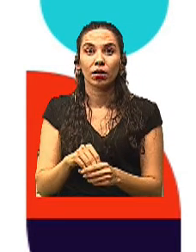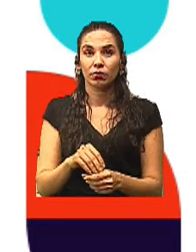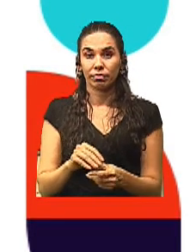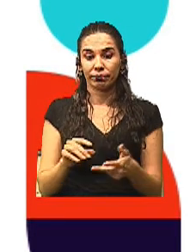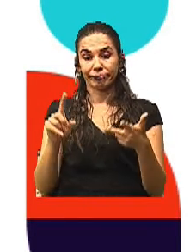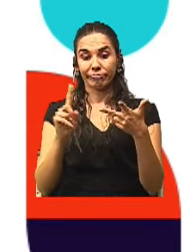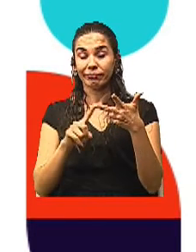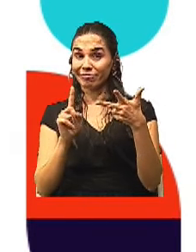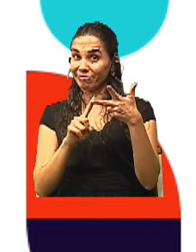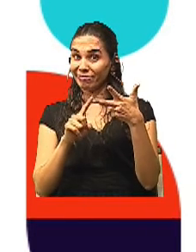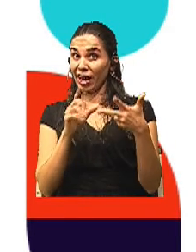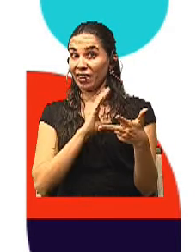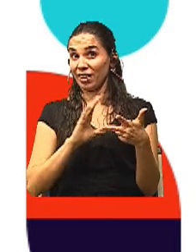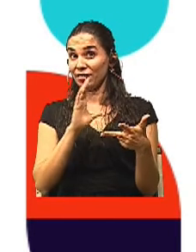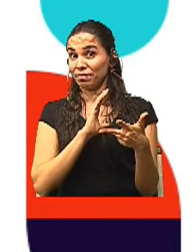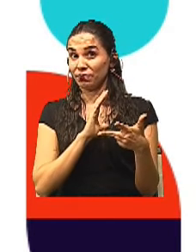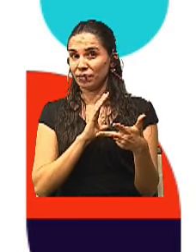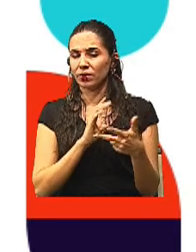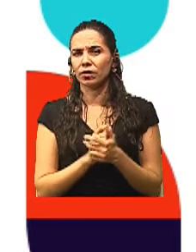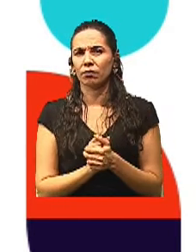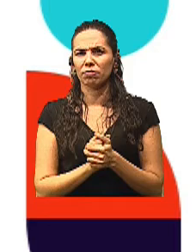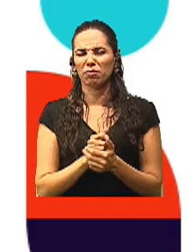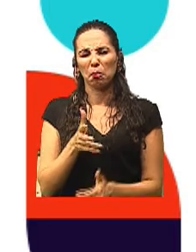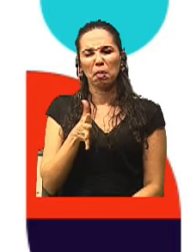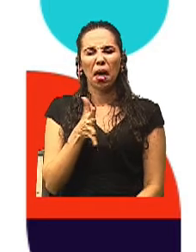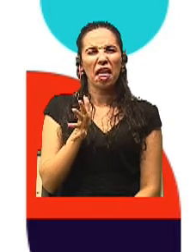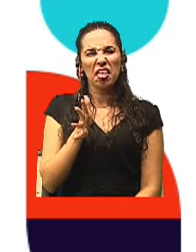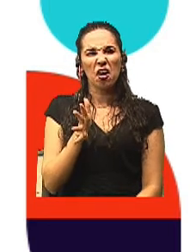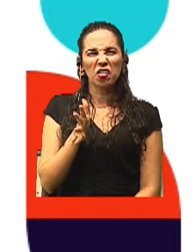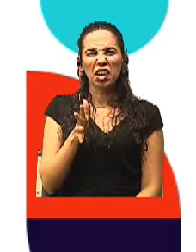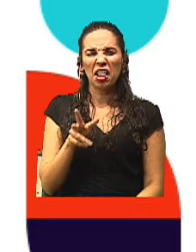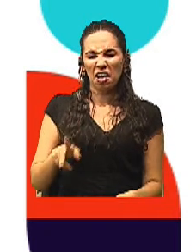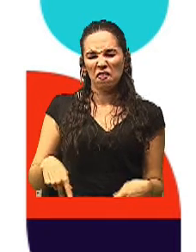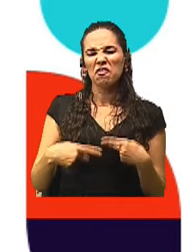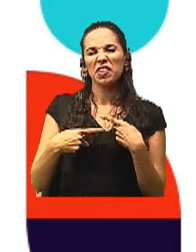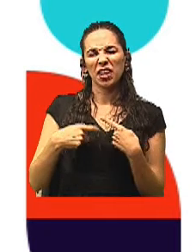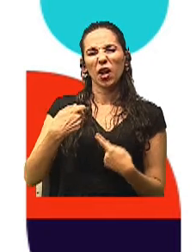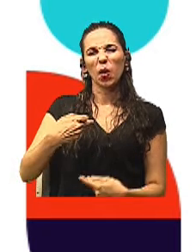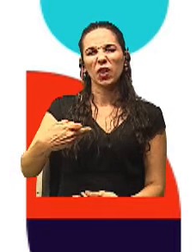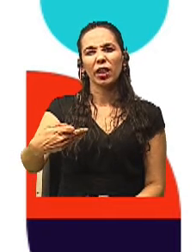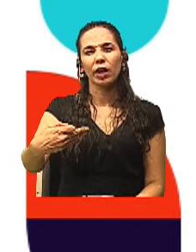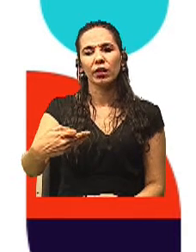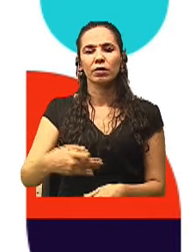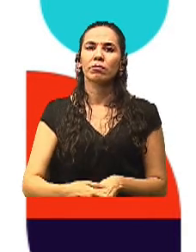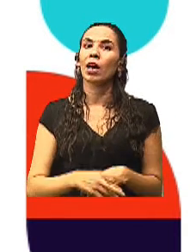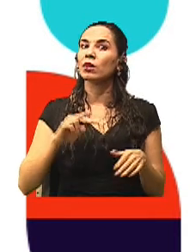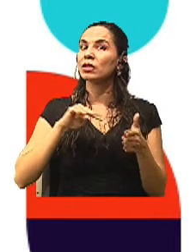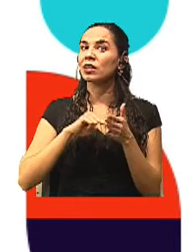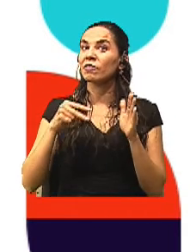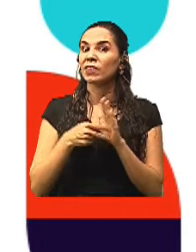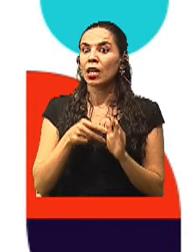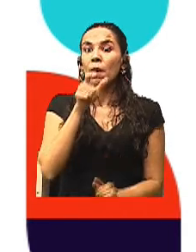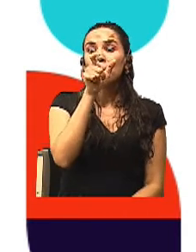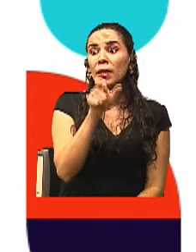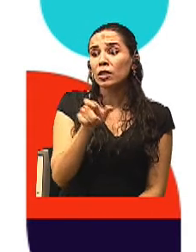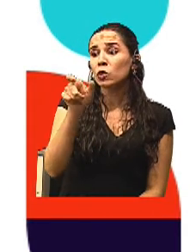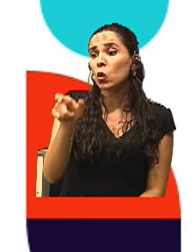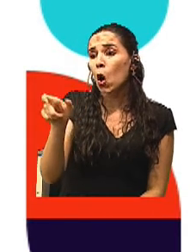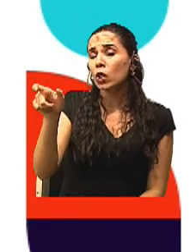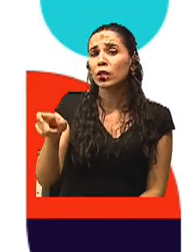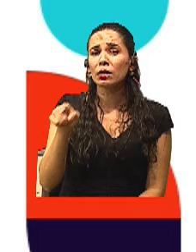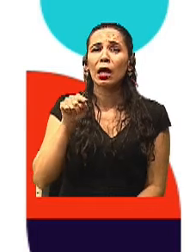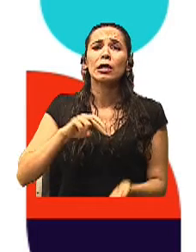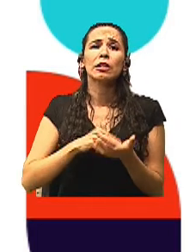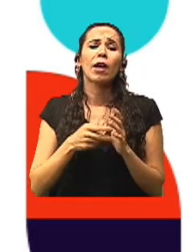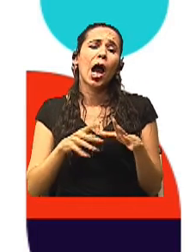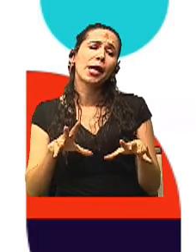Tercera característica, mediocridad de la vida cotidiana. Es decir, los personajes aceptan la vida que les